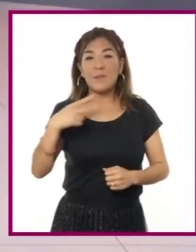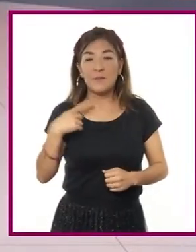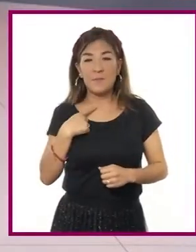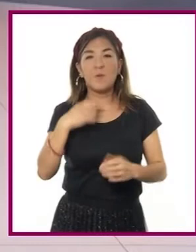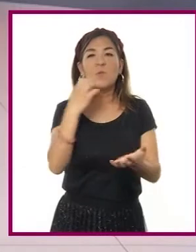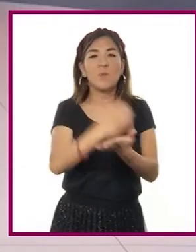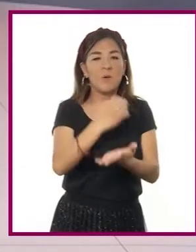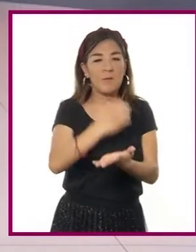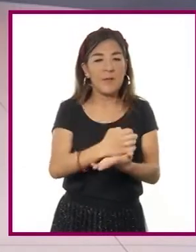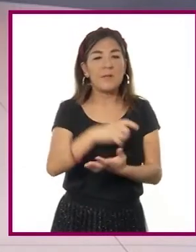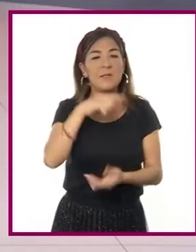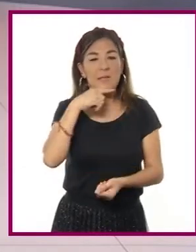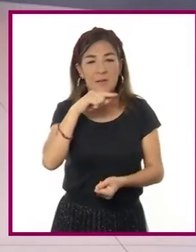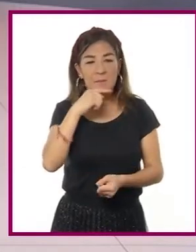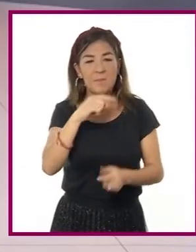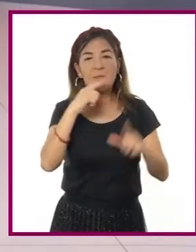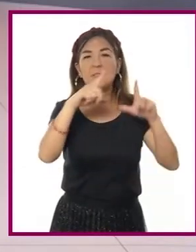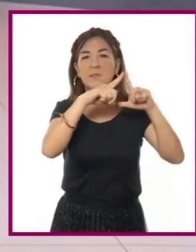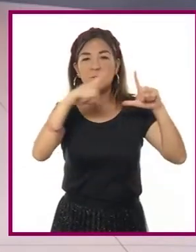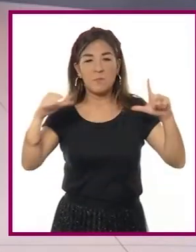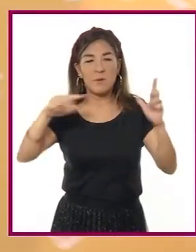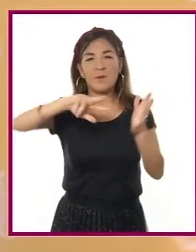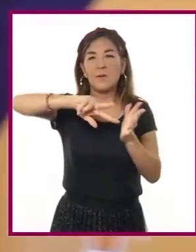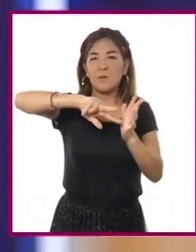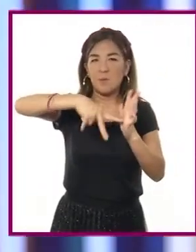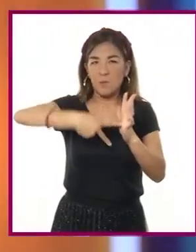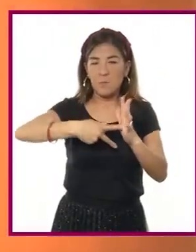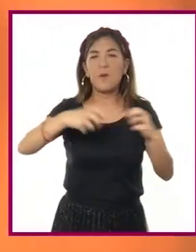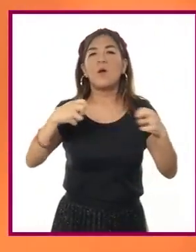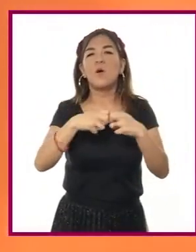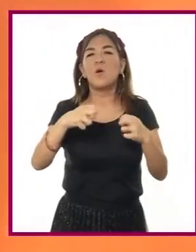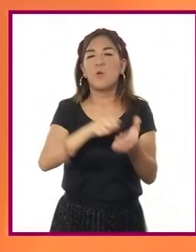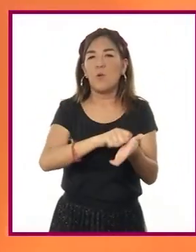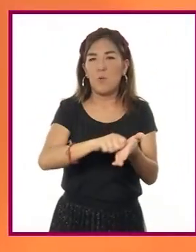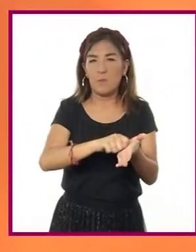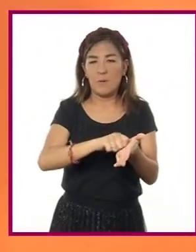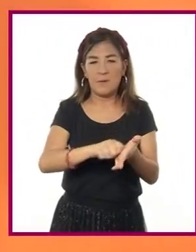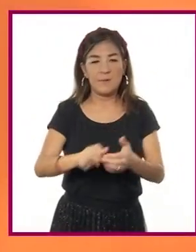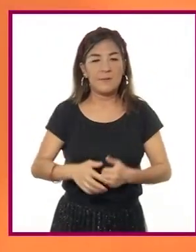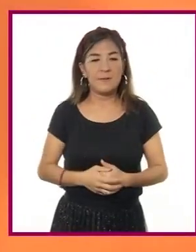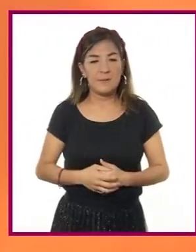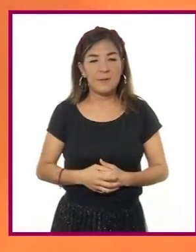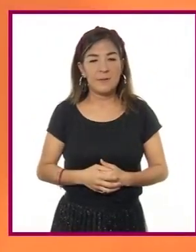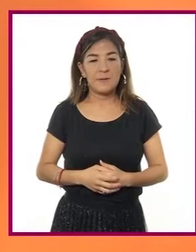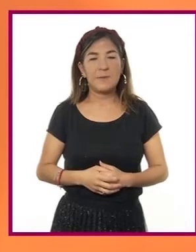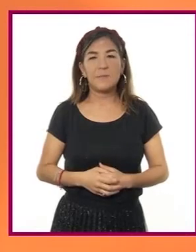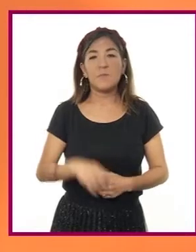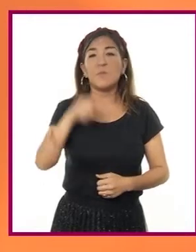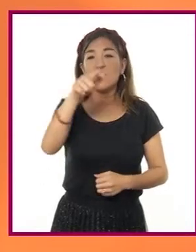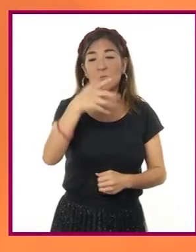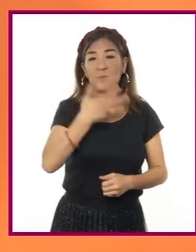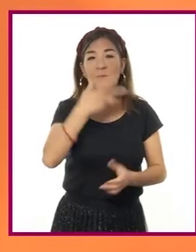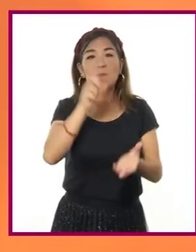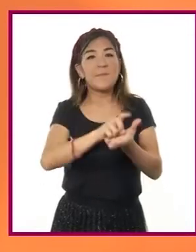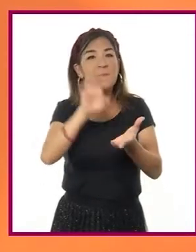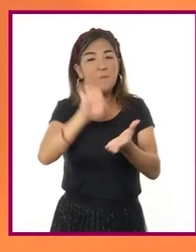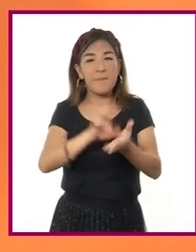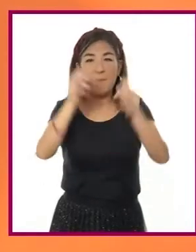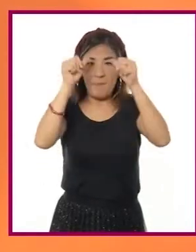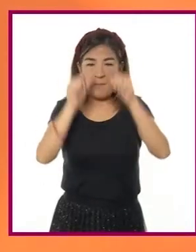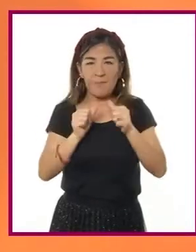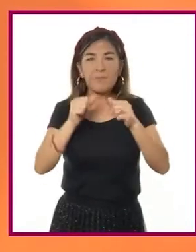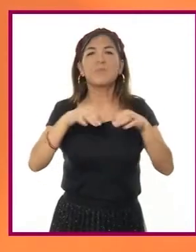cuaderno, lápiz, escuadra, compás y goma. Si alguien tiene discapacidad visual, preparen sus hojas